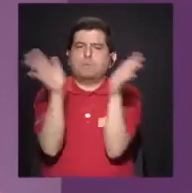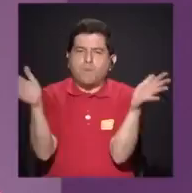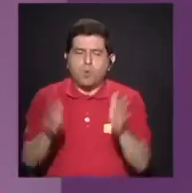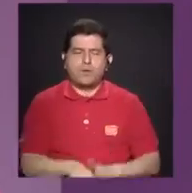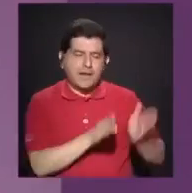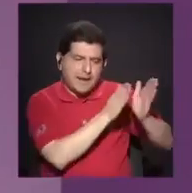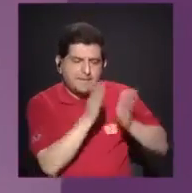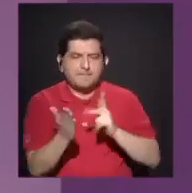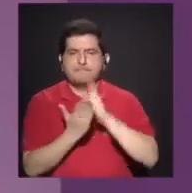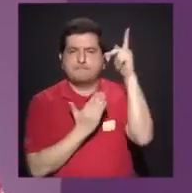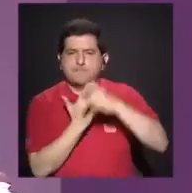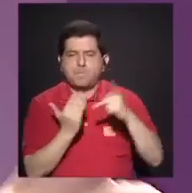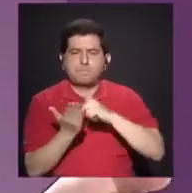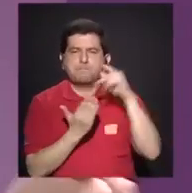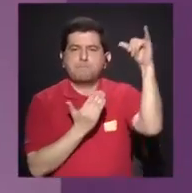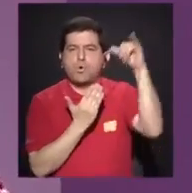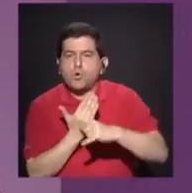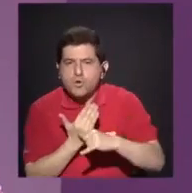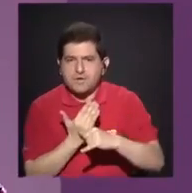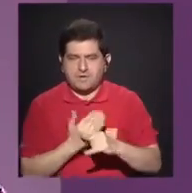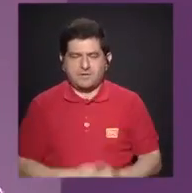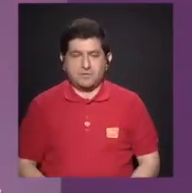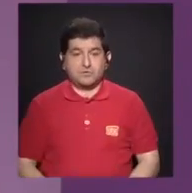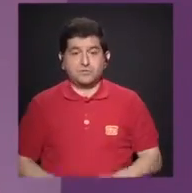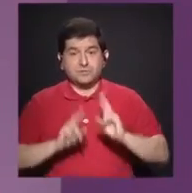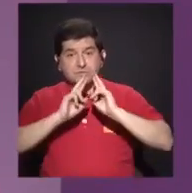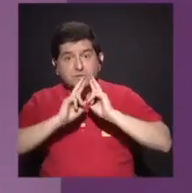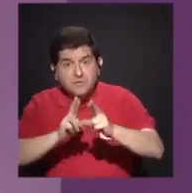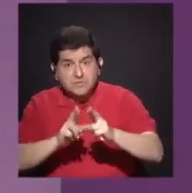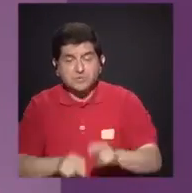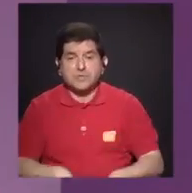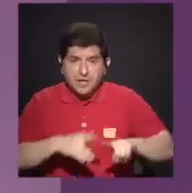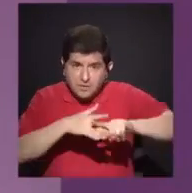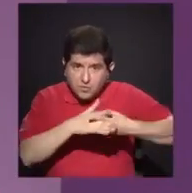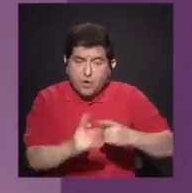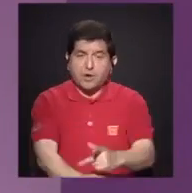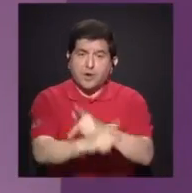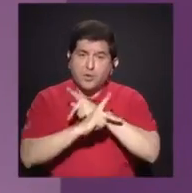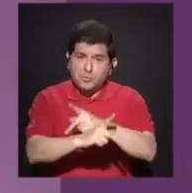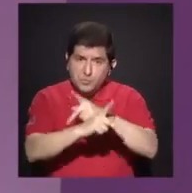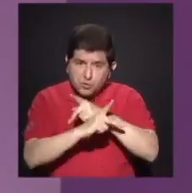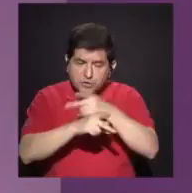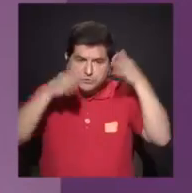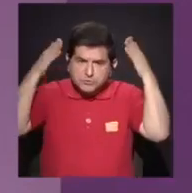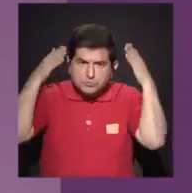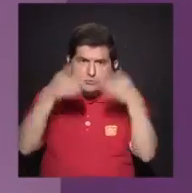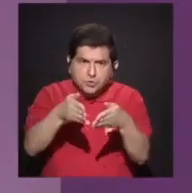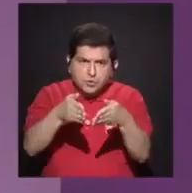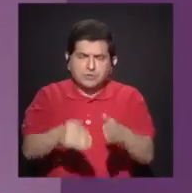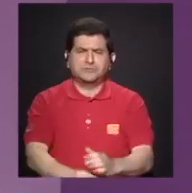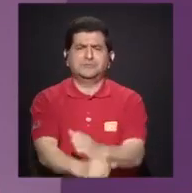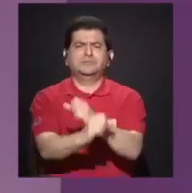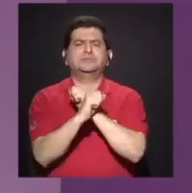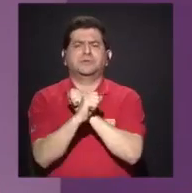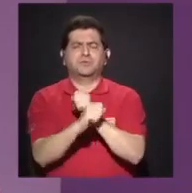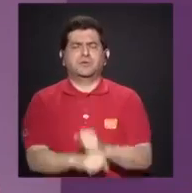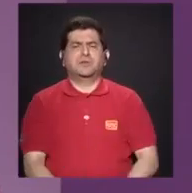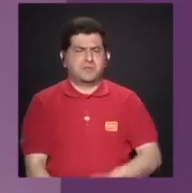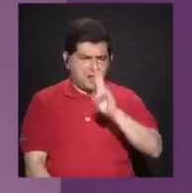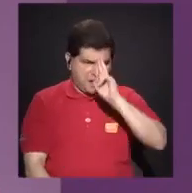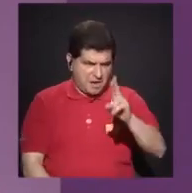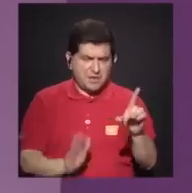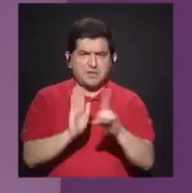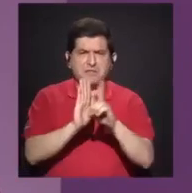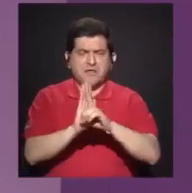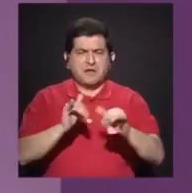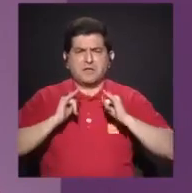de planes, programas y proyectos que derivan justamente de la existencia de mecanismos de protección que van dirigidos a garantizar el reconocimiento del